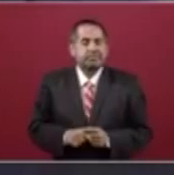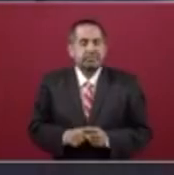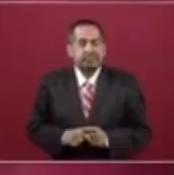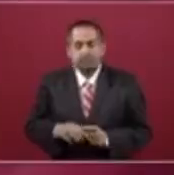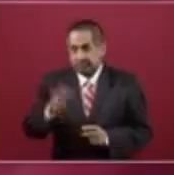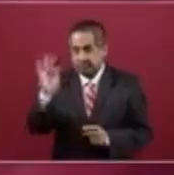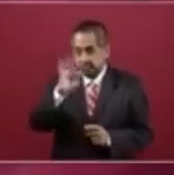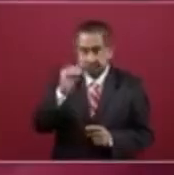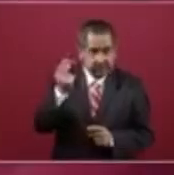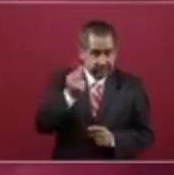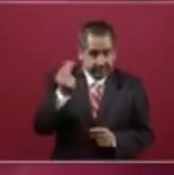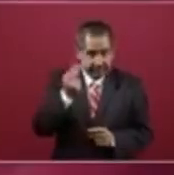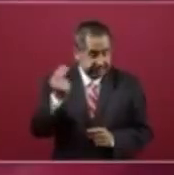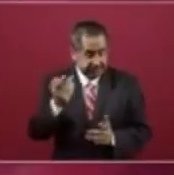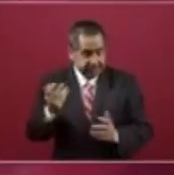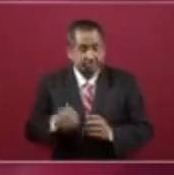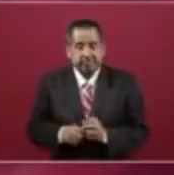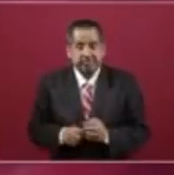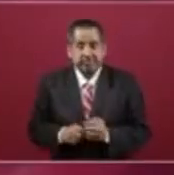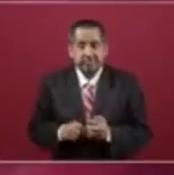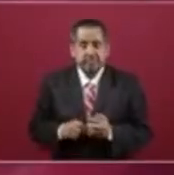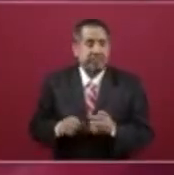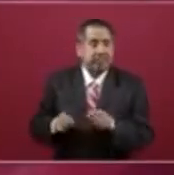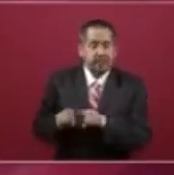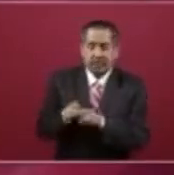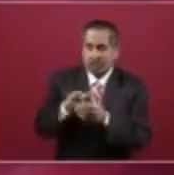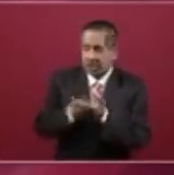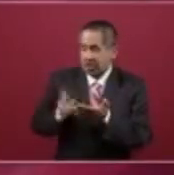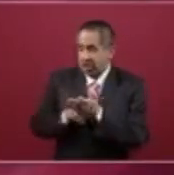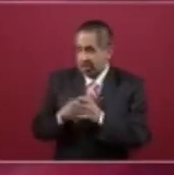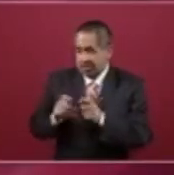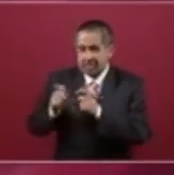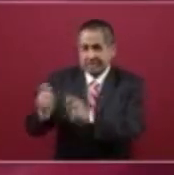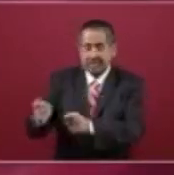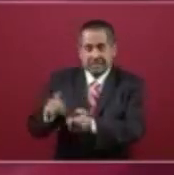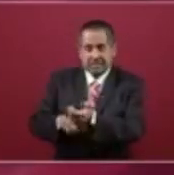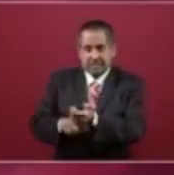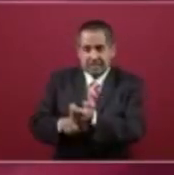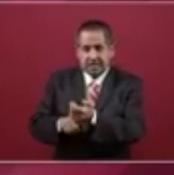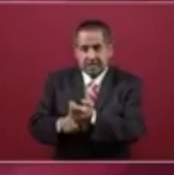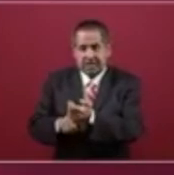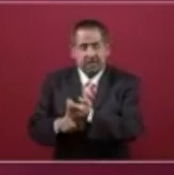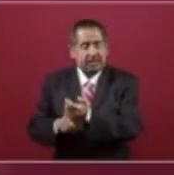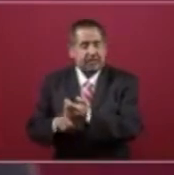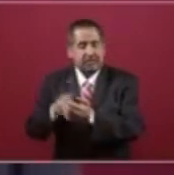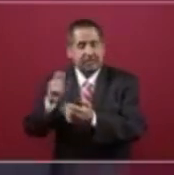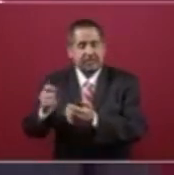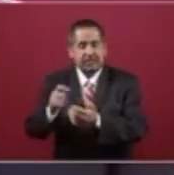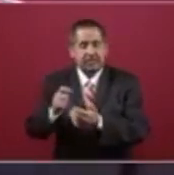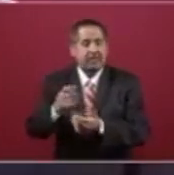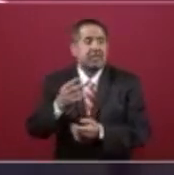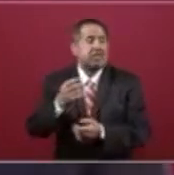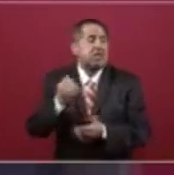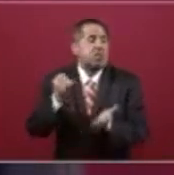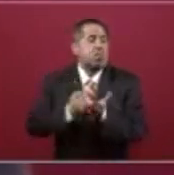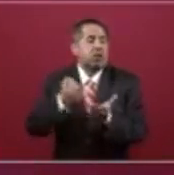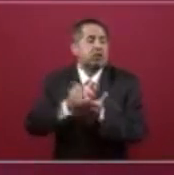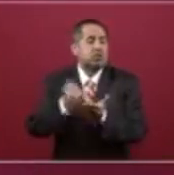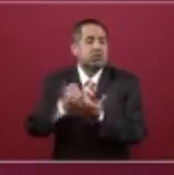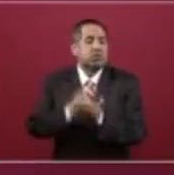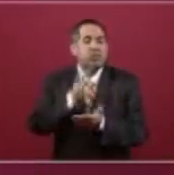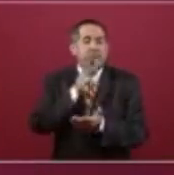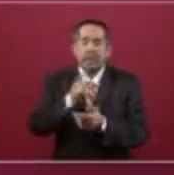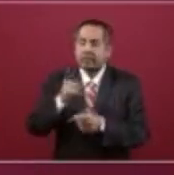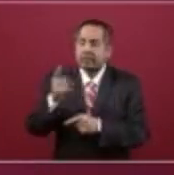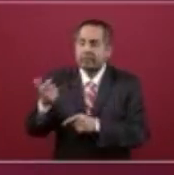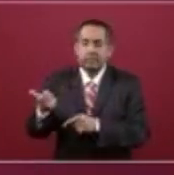es necesario, al mismo tiempo, bajar la carga fiscal a Pemex, se va a